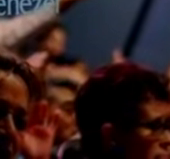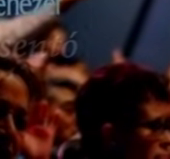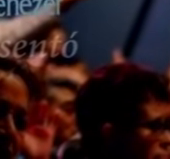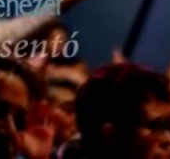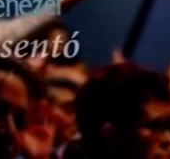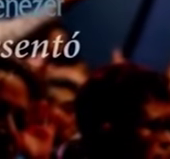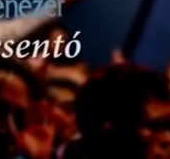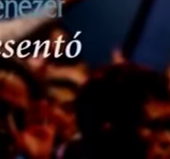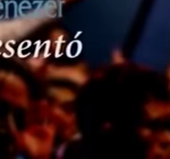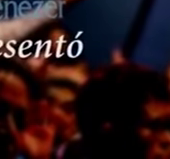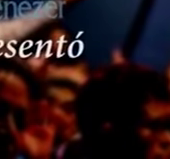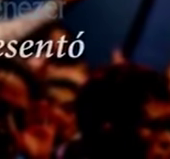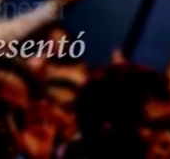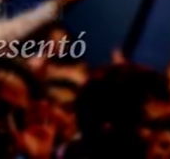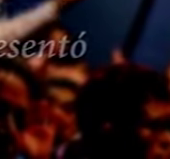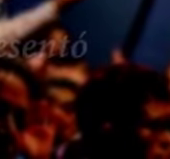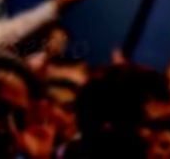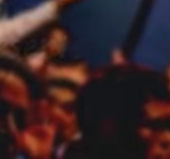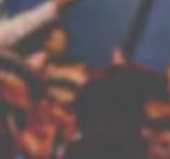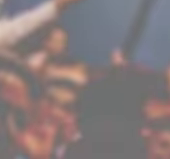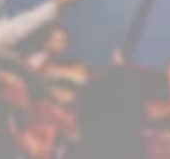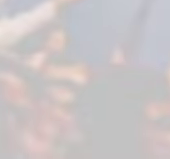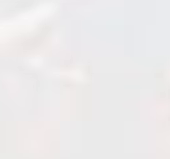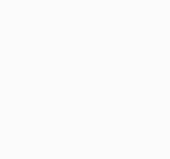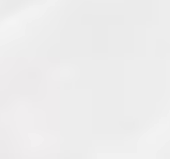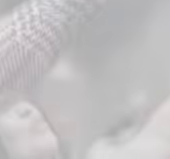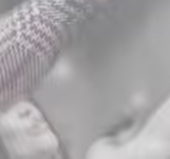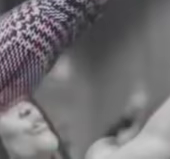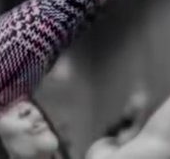Ministerio Ebenezer presentó